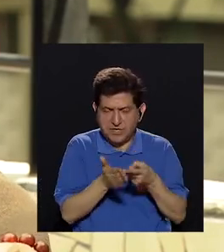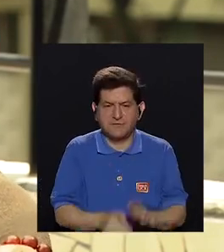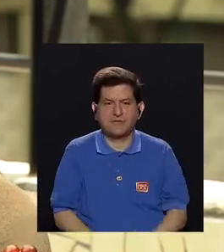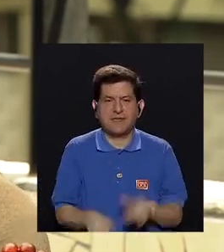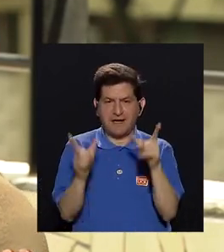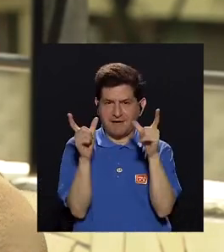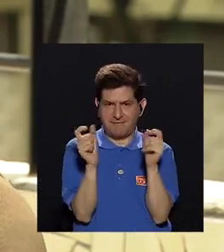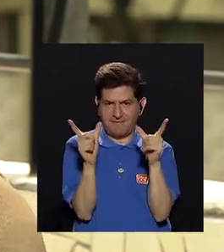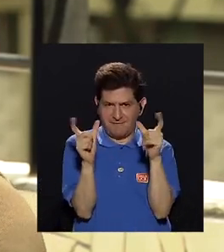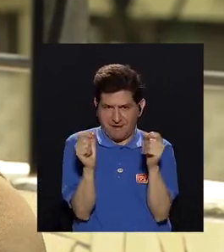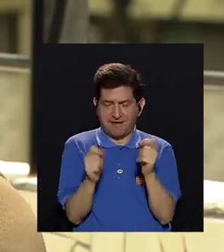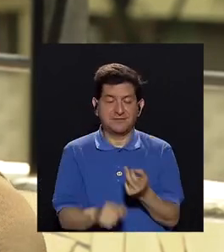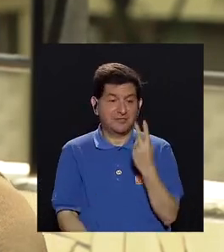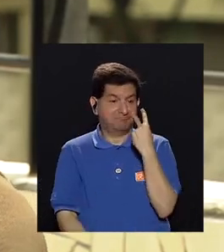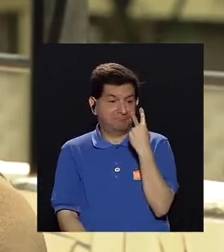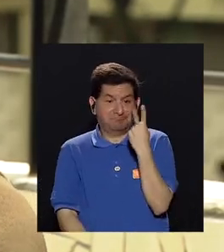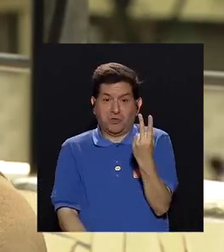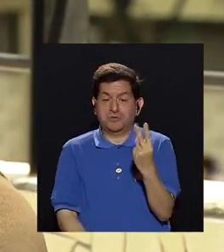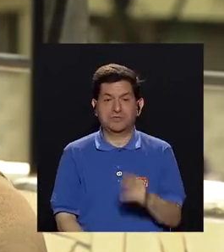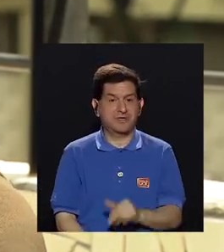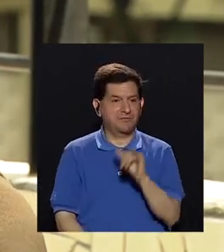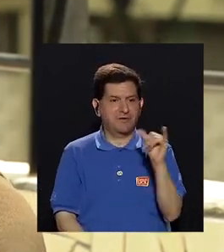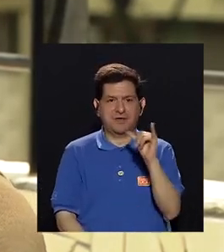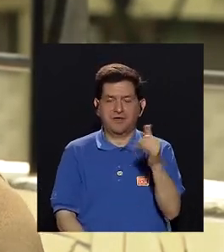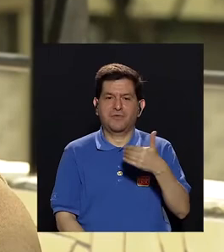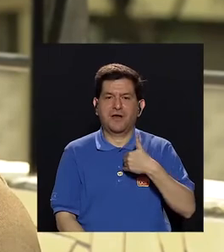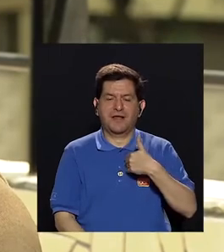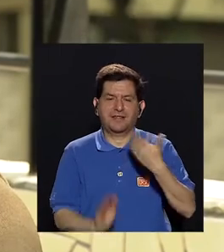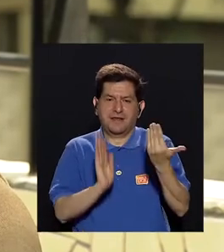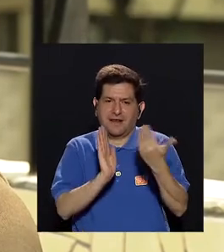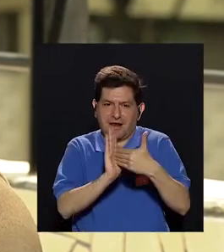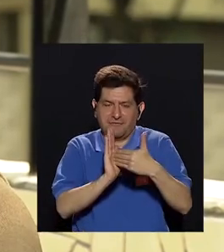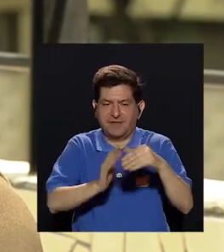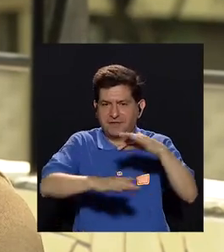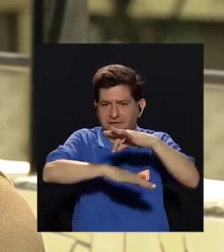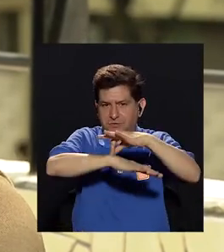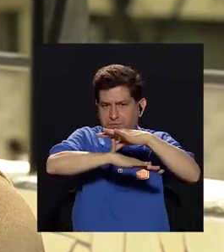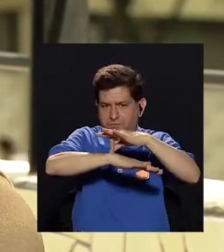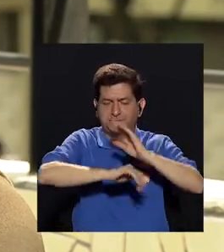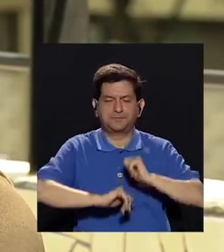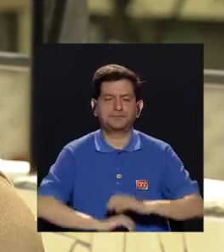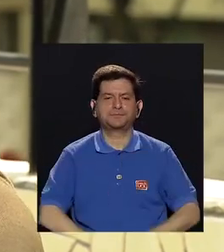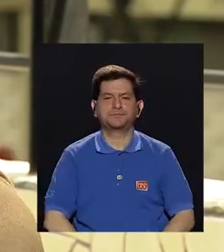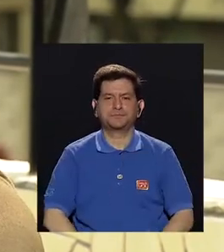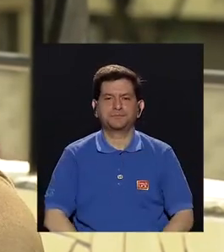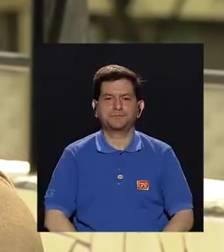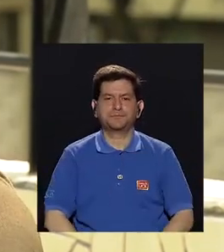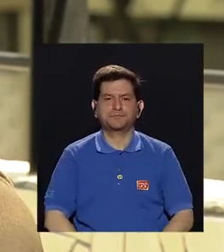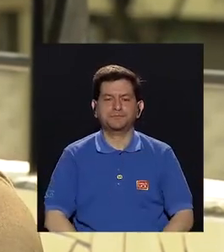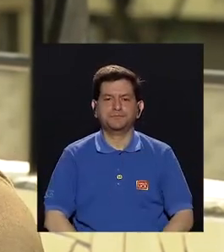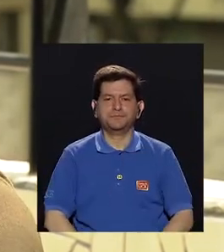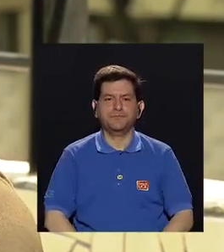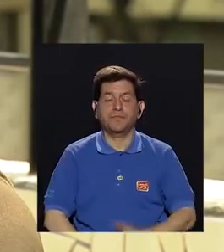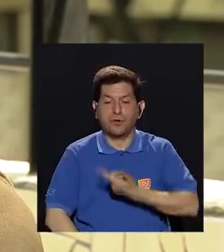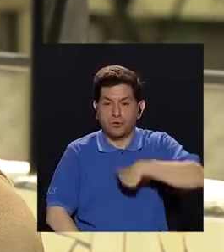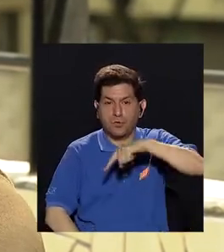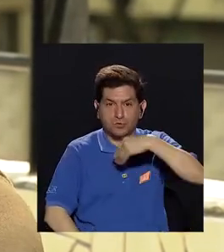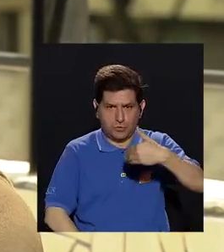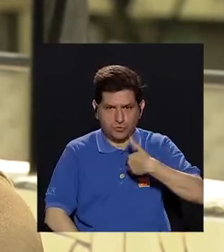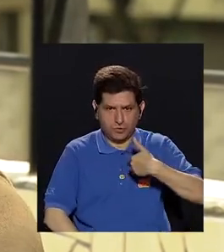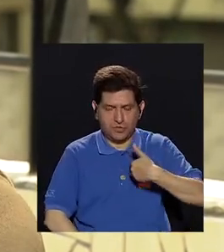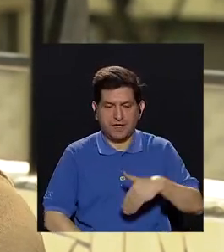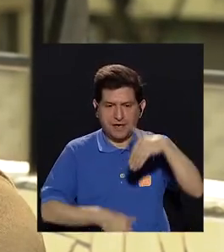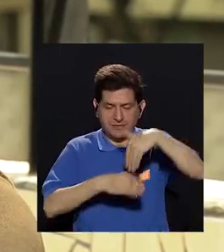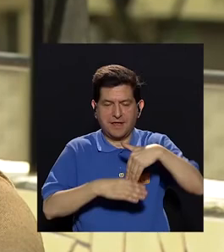que ver con la parte de cáncer, no son visibles, por ejemplo, que si tuviéramos una lesión en la piel. Entonces,